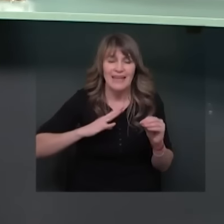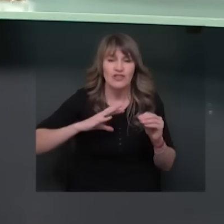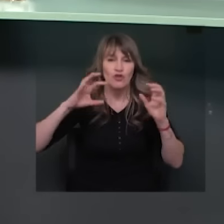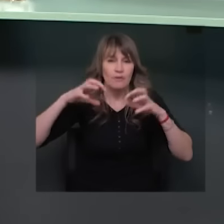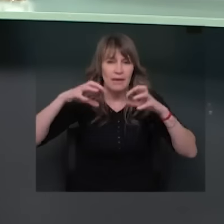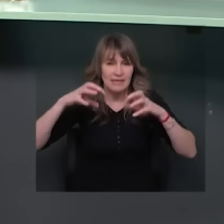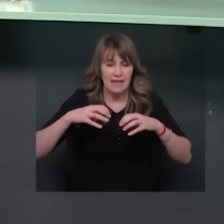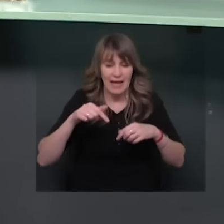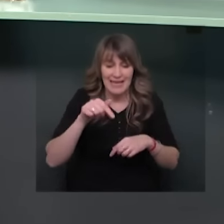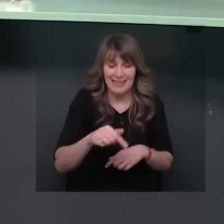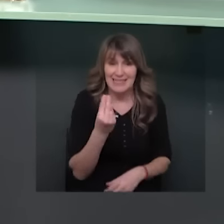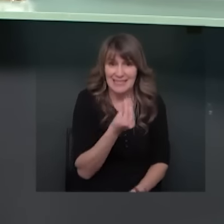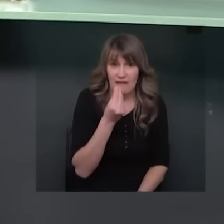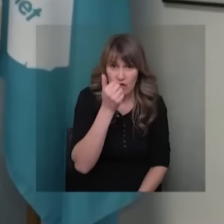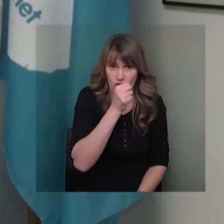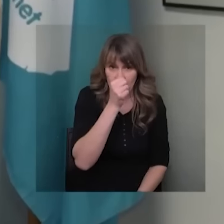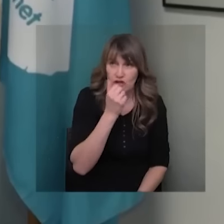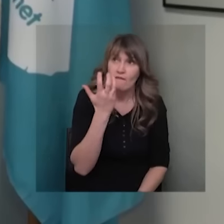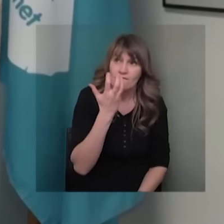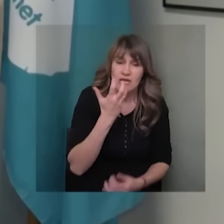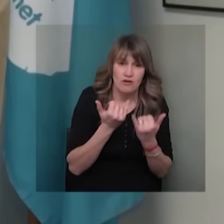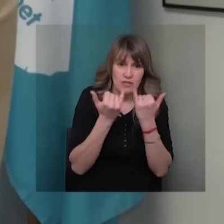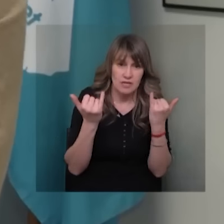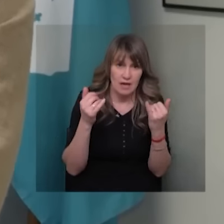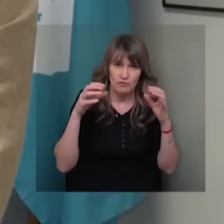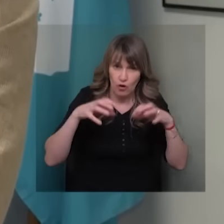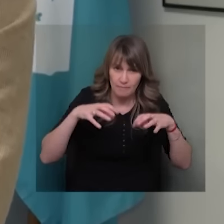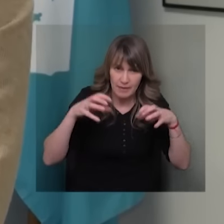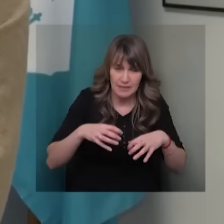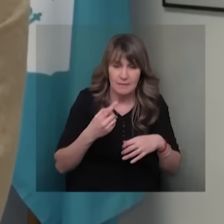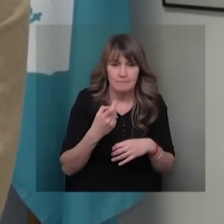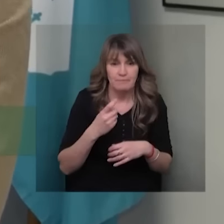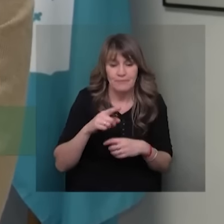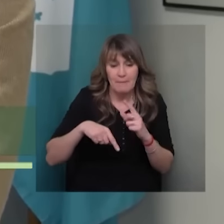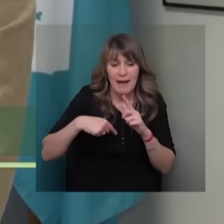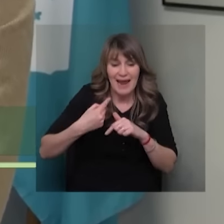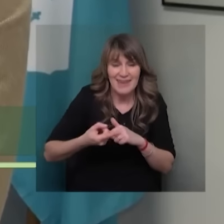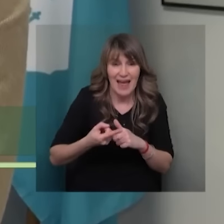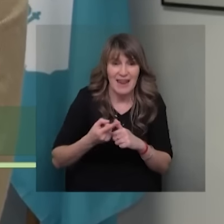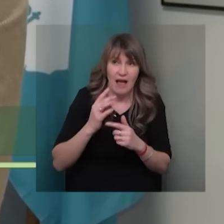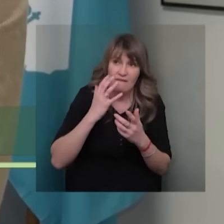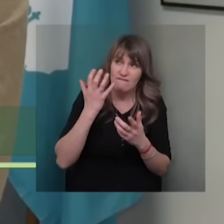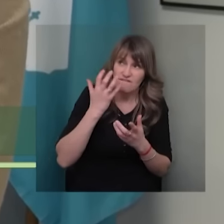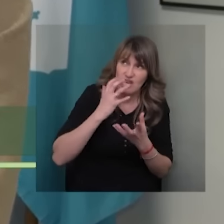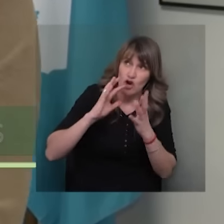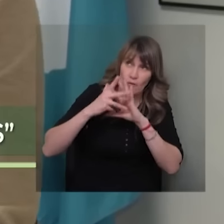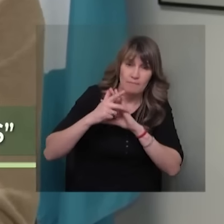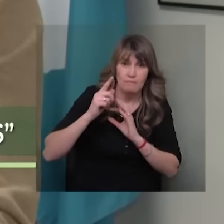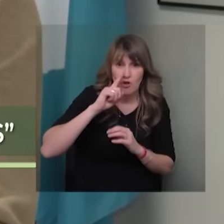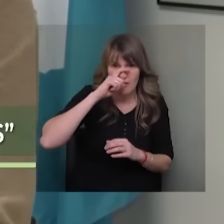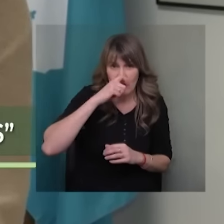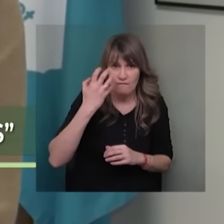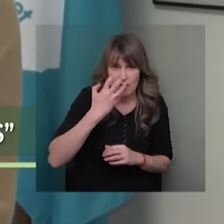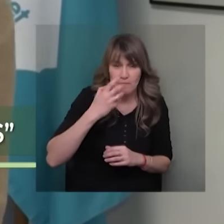fuertes este fin de semana a partir del día de mañana tenemos una desmejora en estado del tiempo que nos va a afectar acá a Montevideo esto se va a